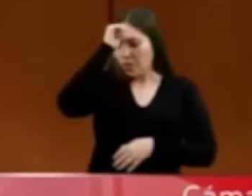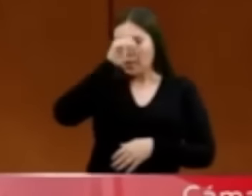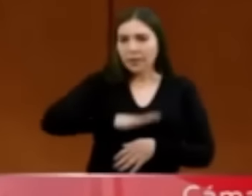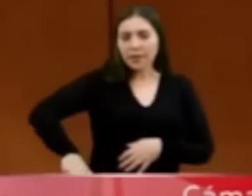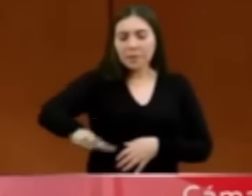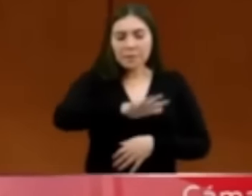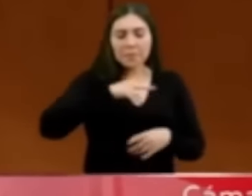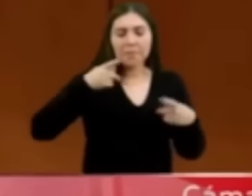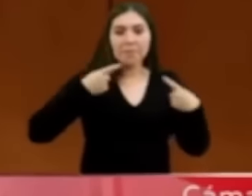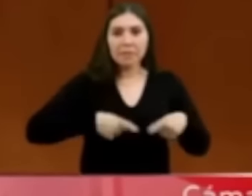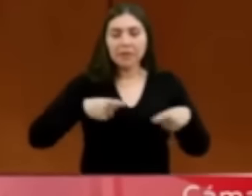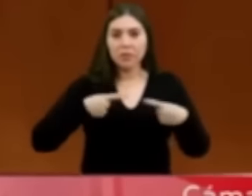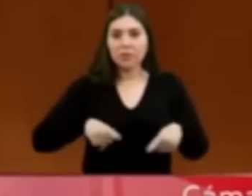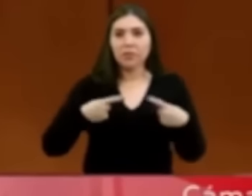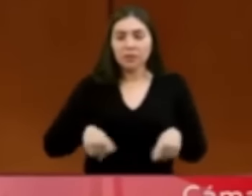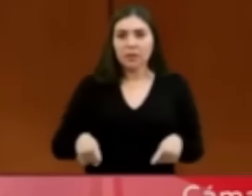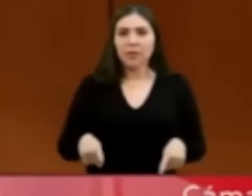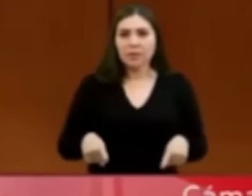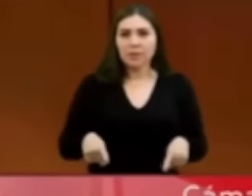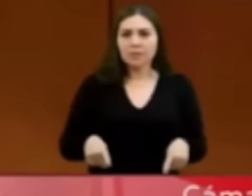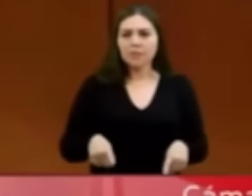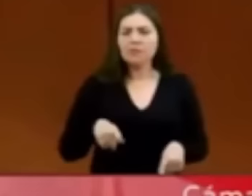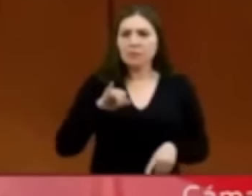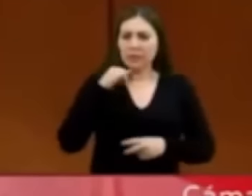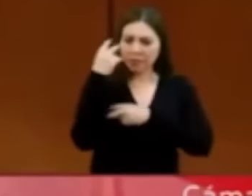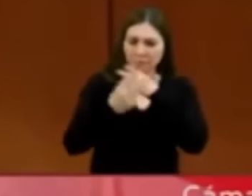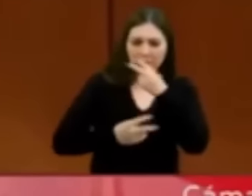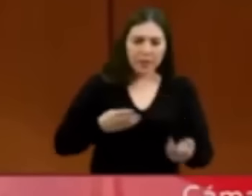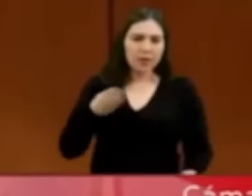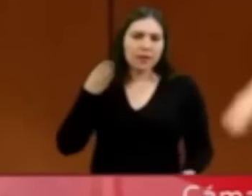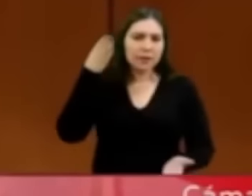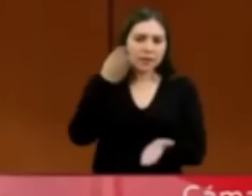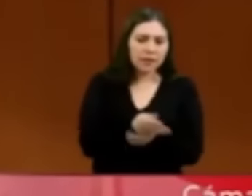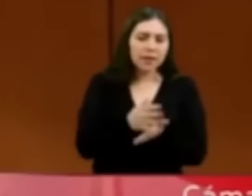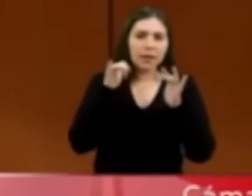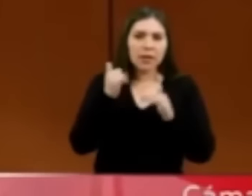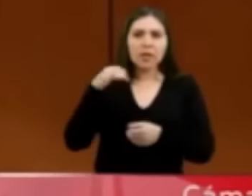estarían presentes y votando en contra? ¿Lo dijimos o no?